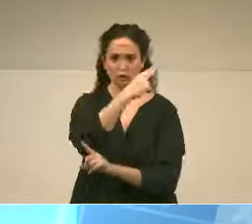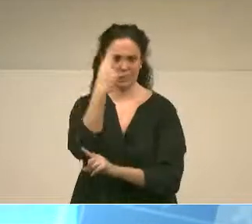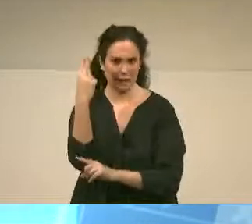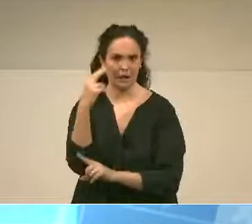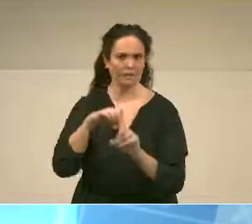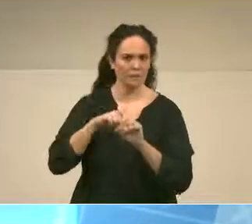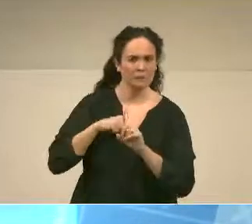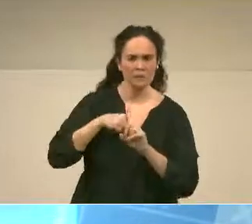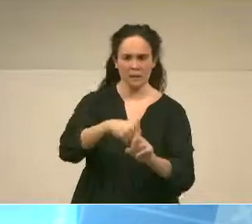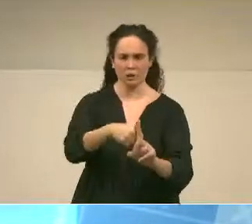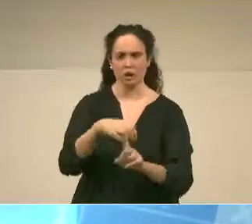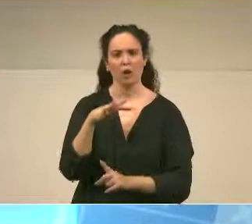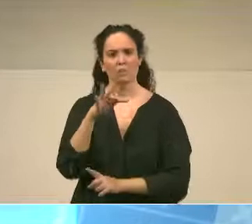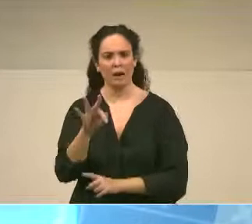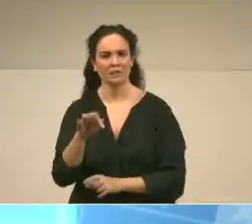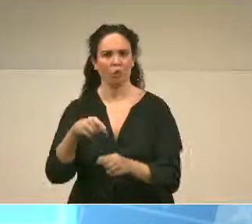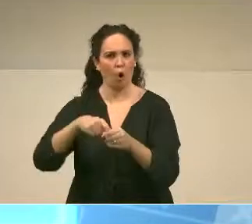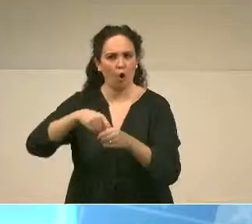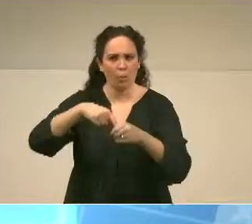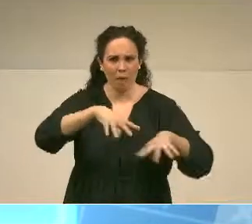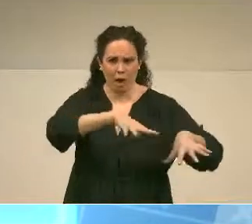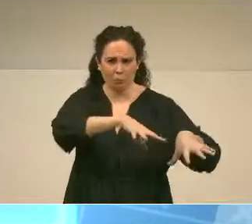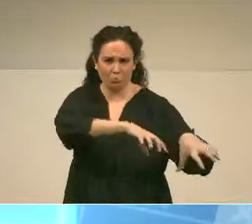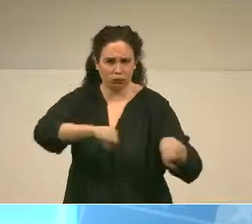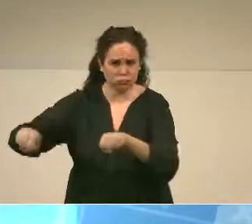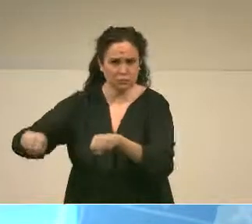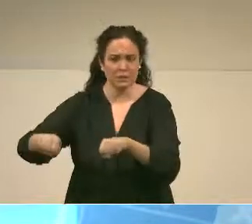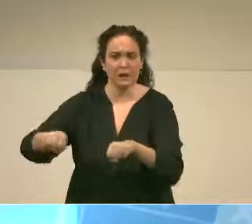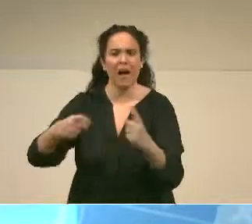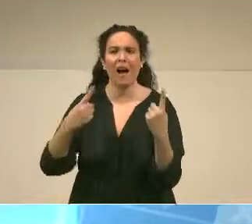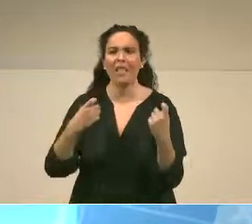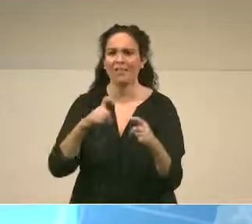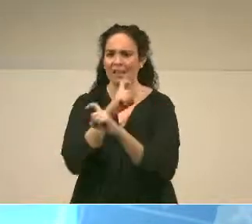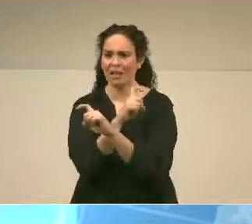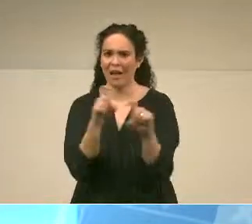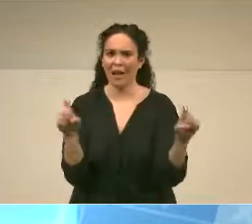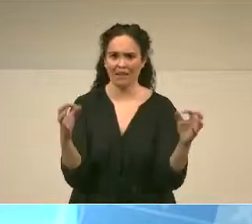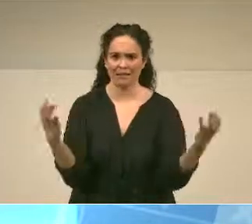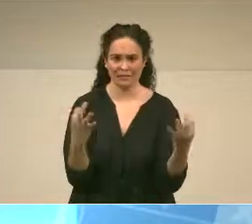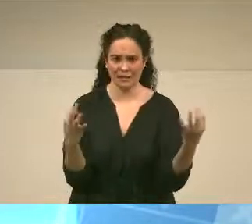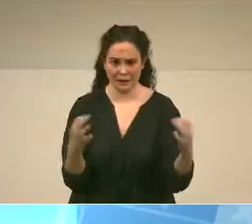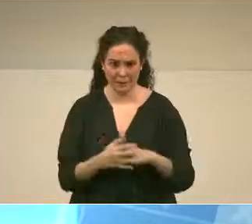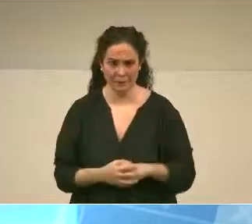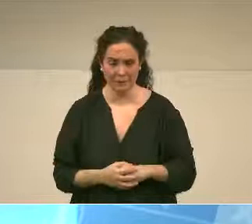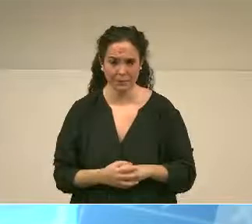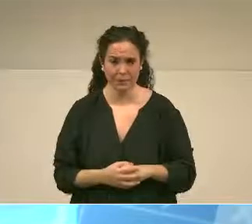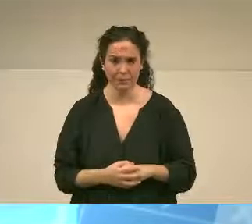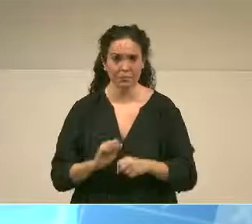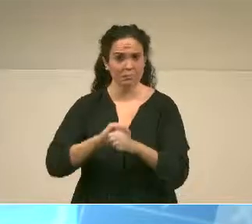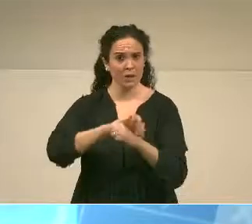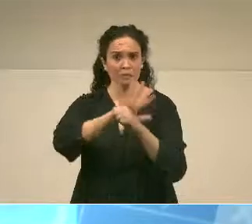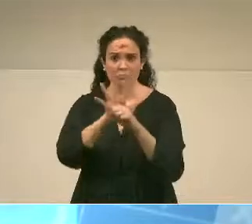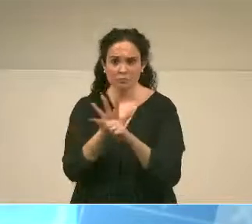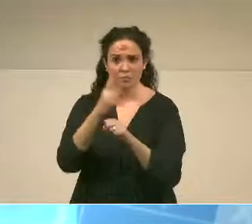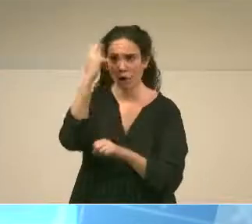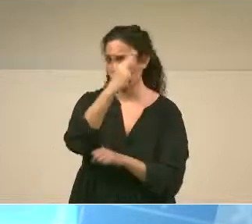hospitalaria o la presión en las UCIs, es conveniente que recordemos que la única forma de hacer frente a esta situación